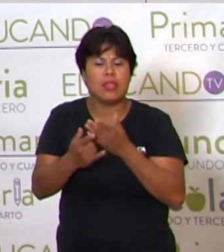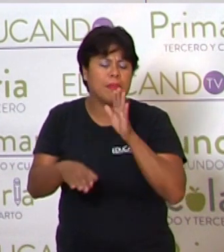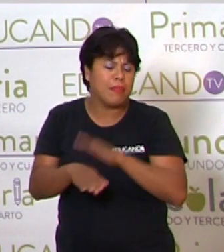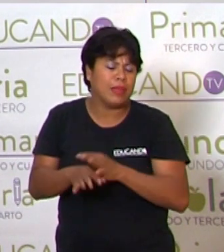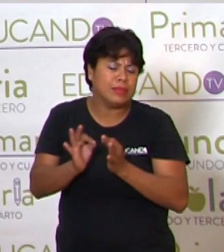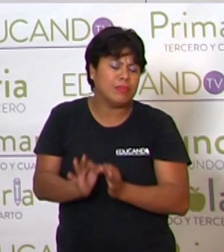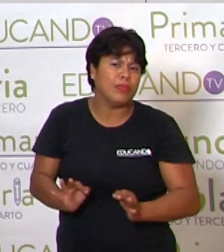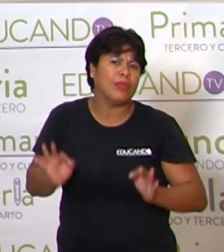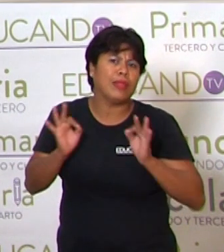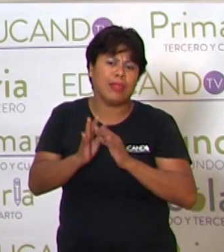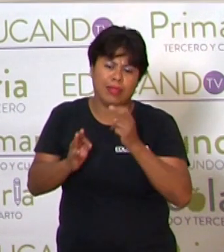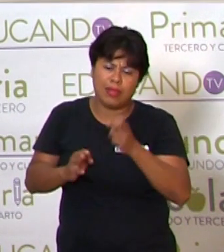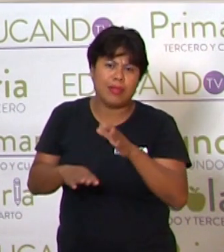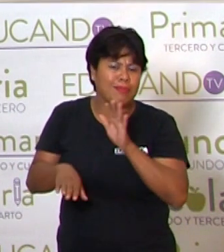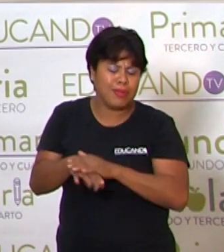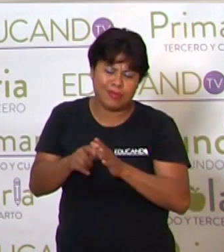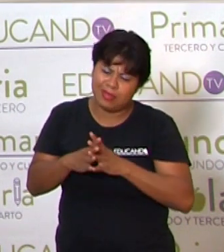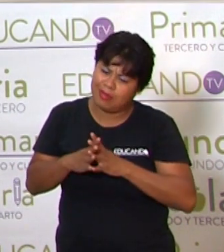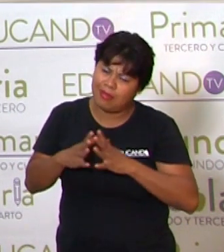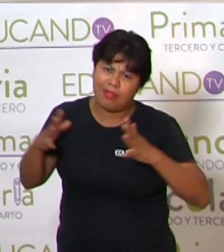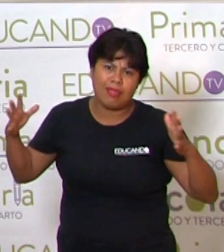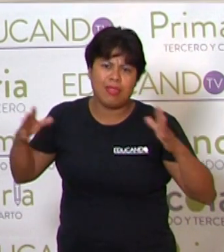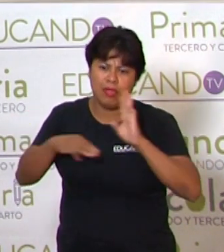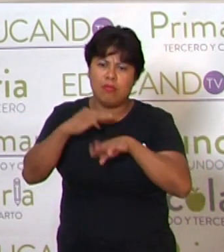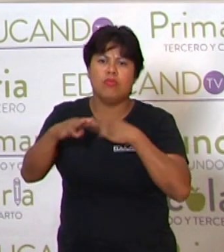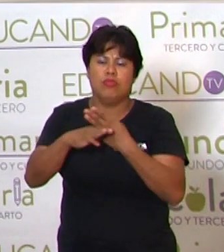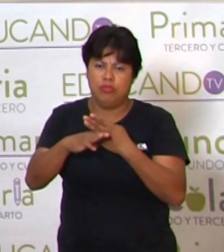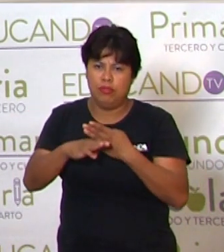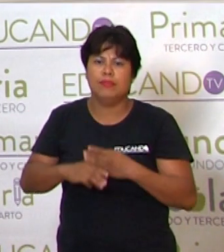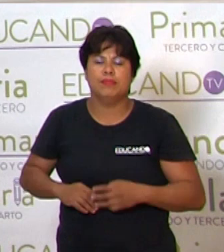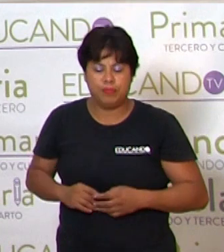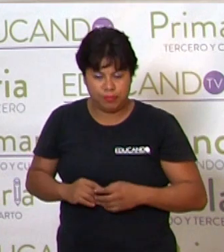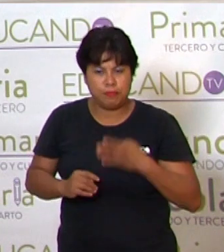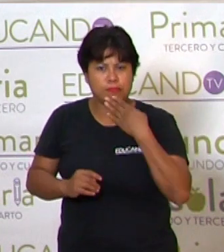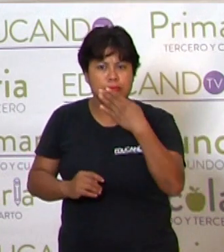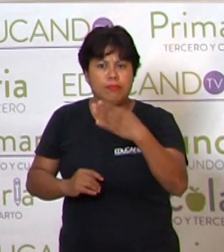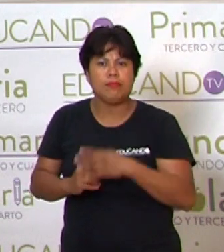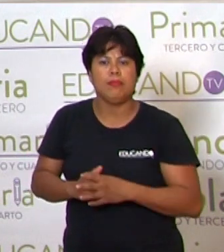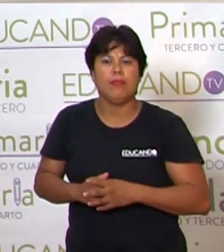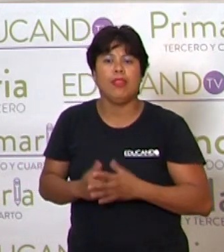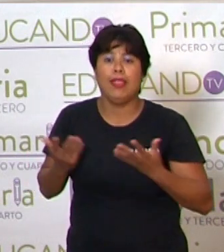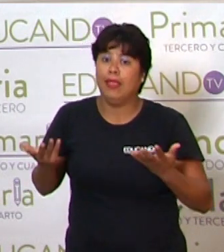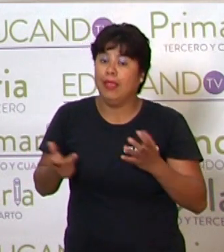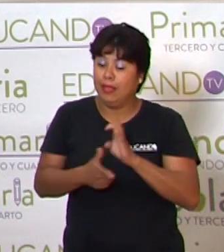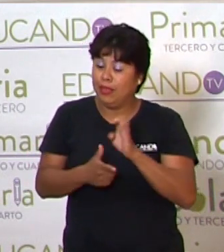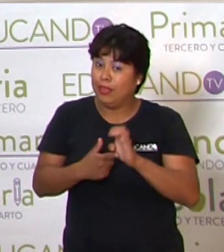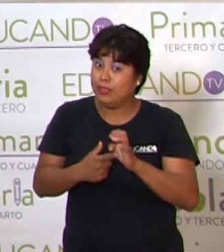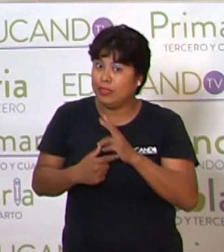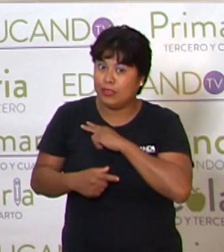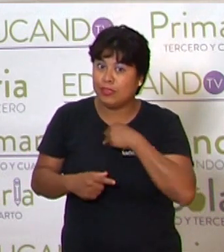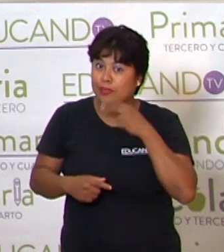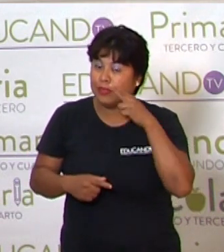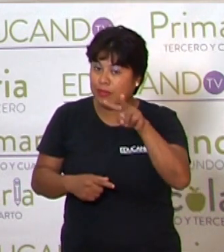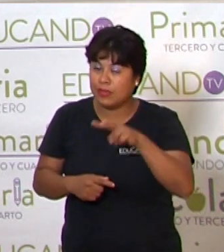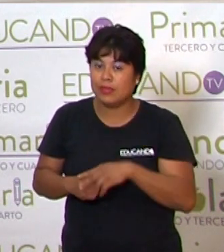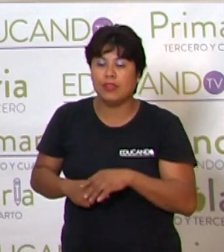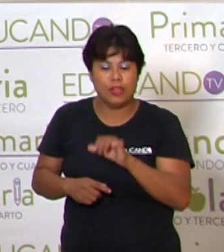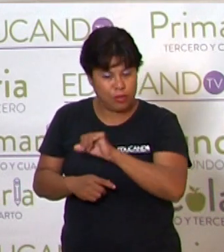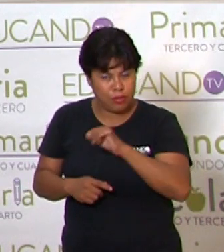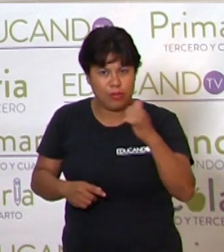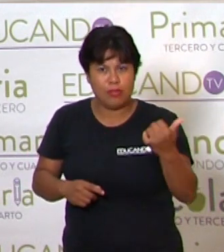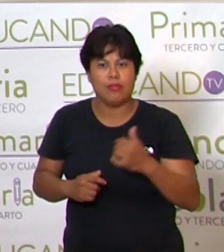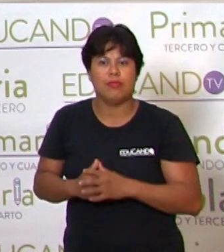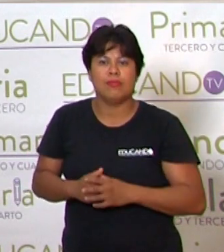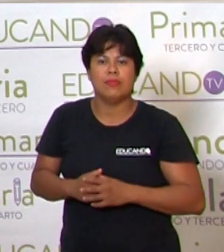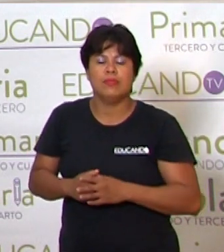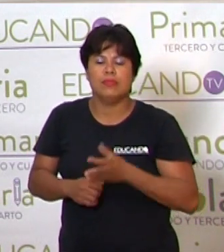historieta más influyente en la mayor parte del mundo. Muy bien, pues entonces vamos a ver